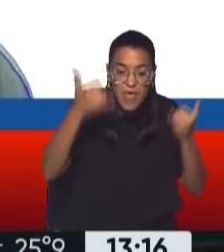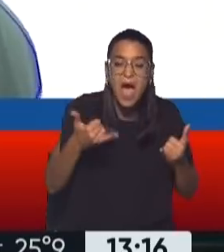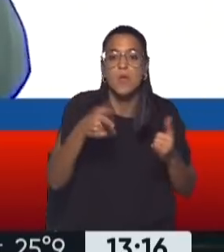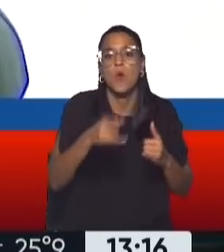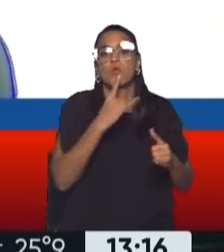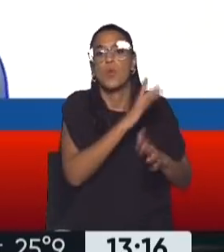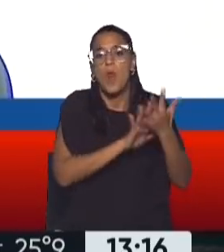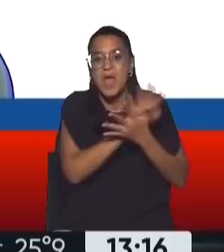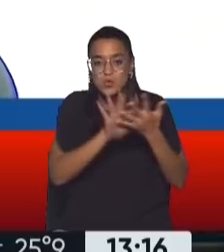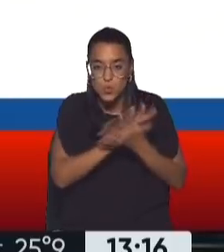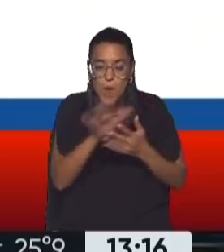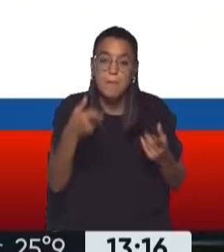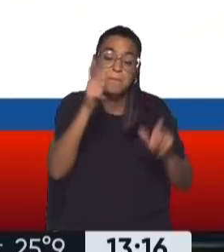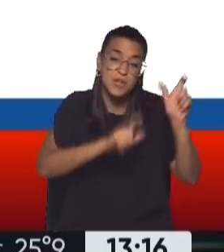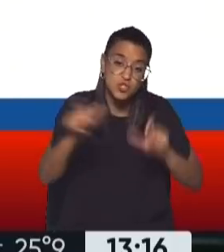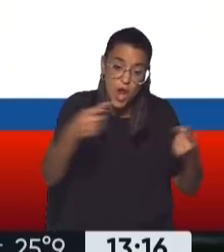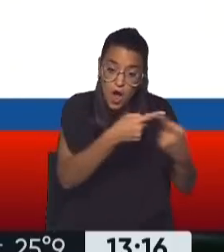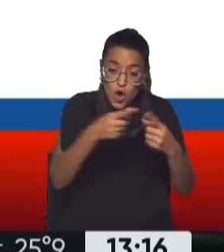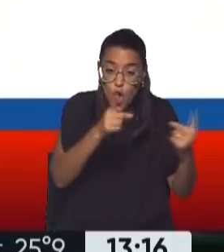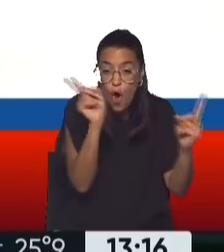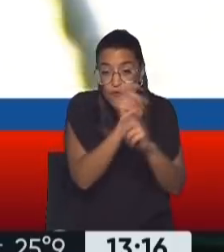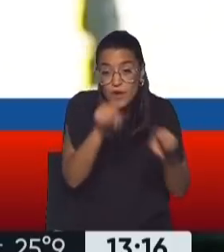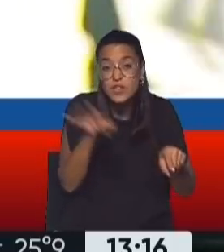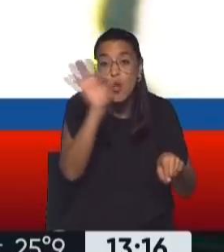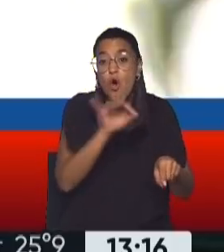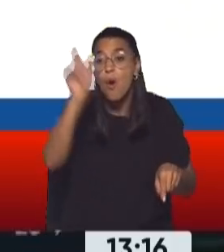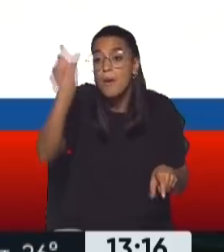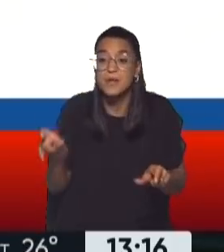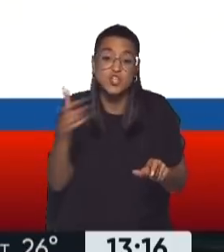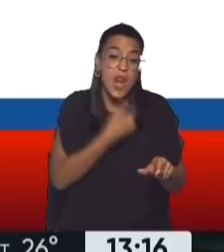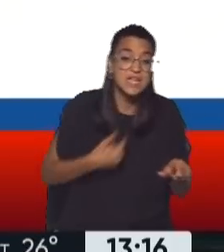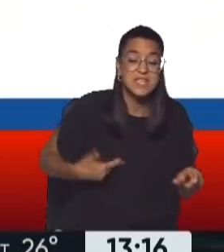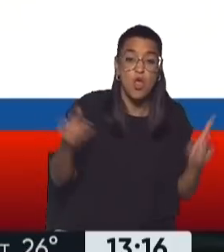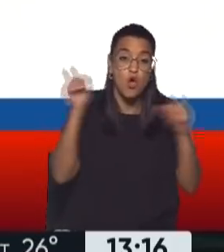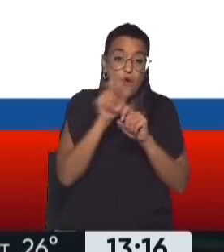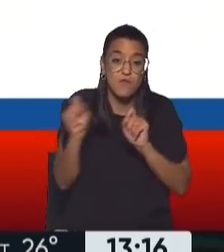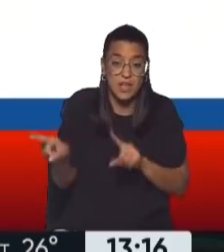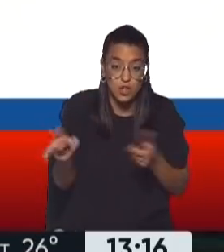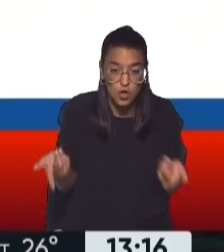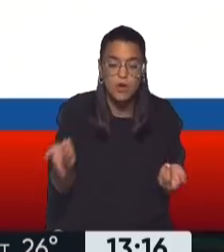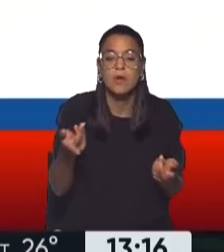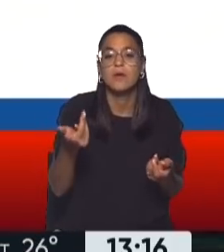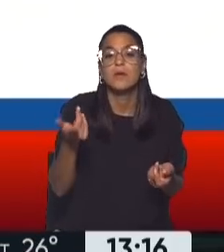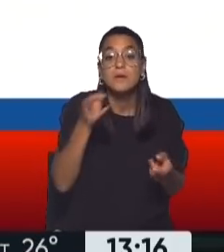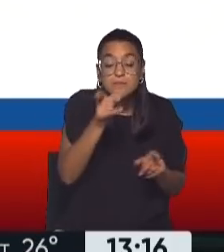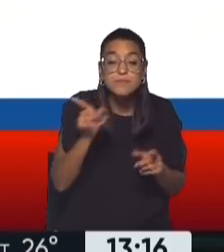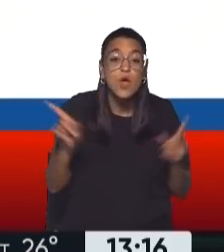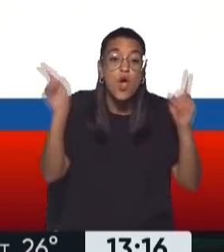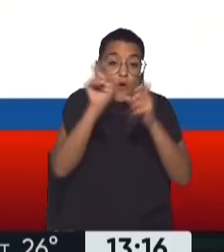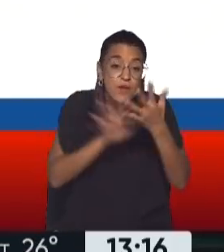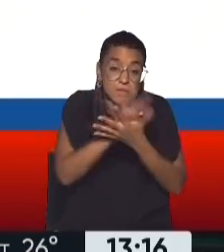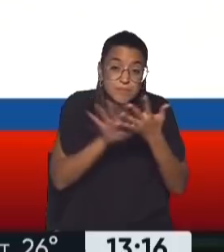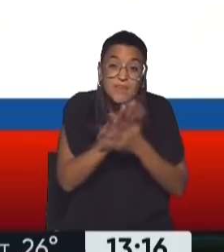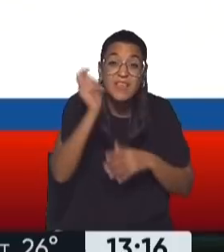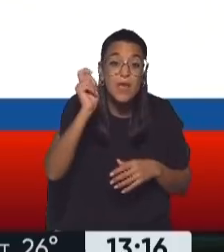Los conflictos entre las personas o los conflictos entre las personas y el Estado. Quienes dirimen esos conflictos se